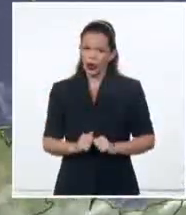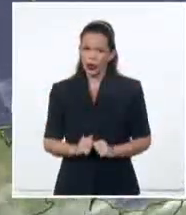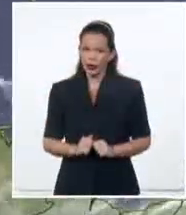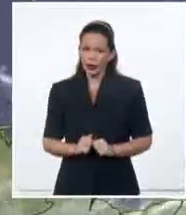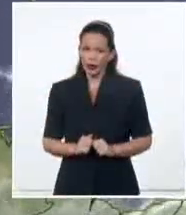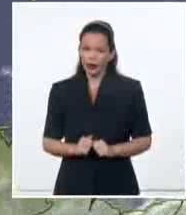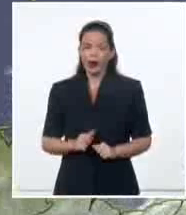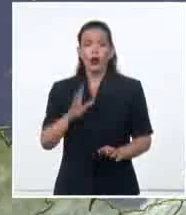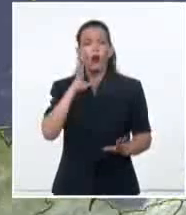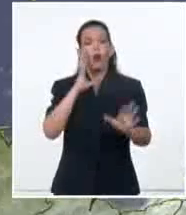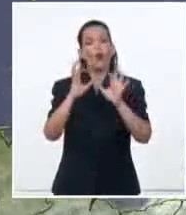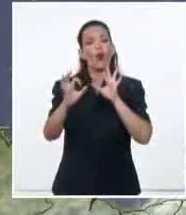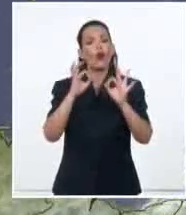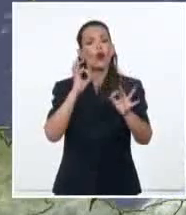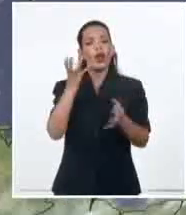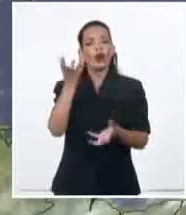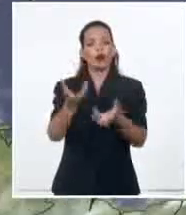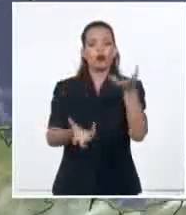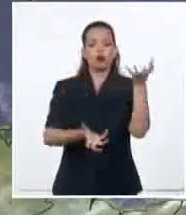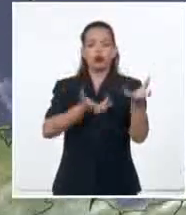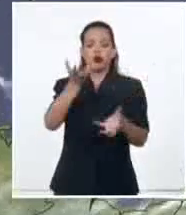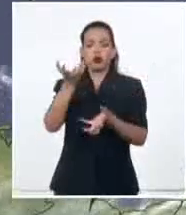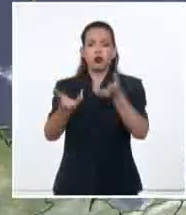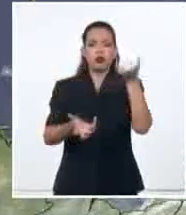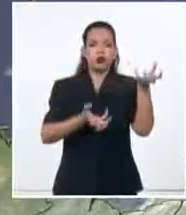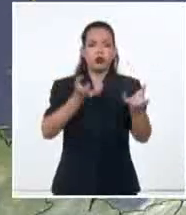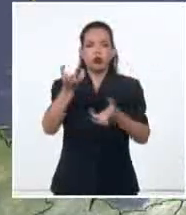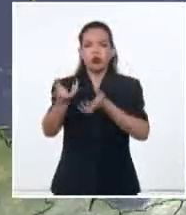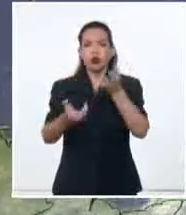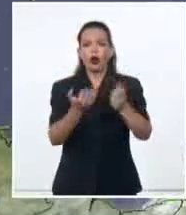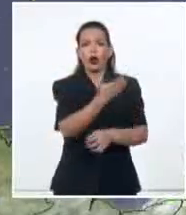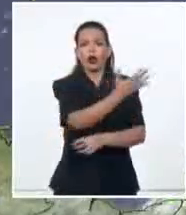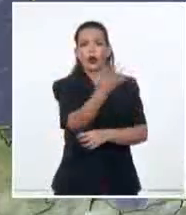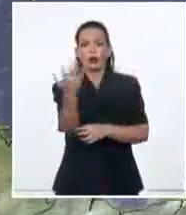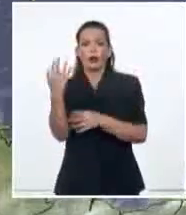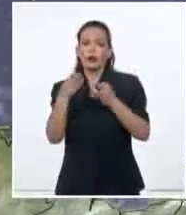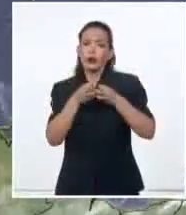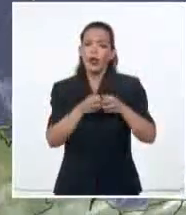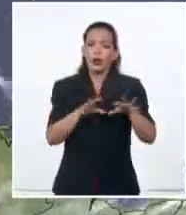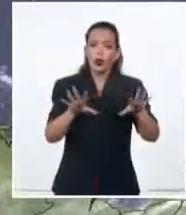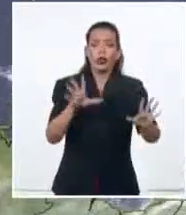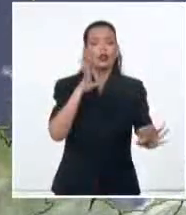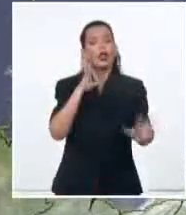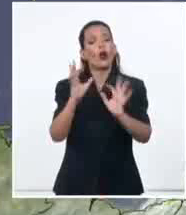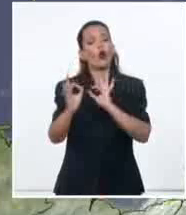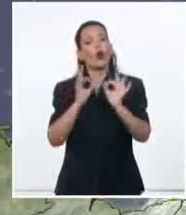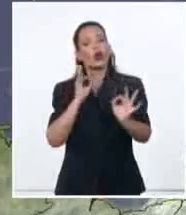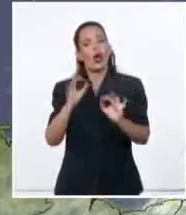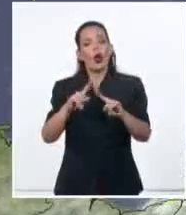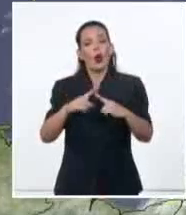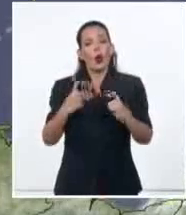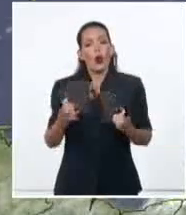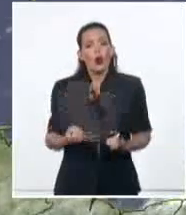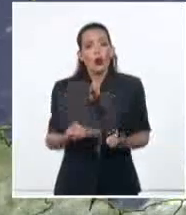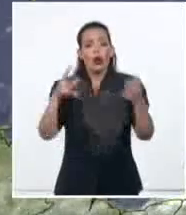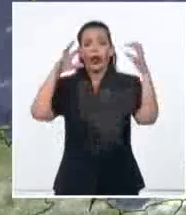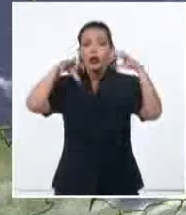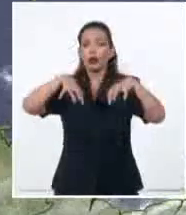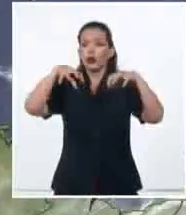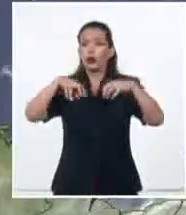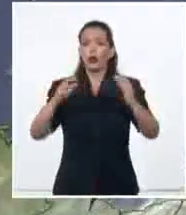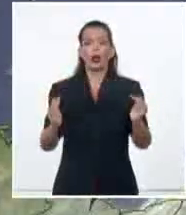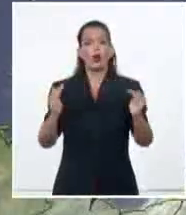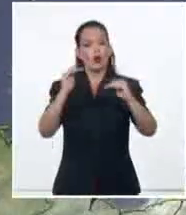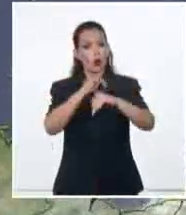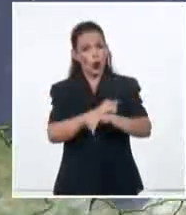los descuidos con la maleza que se incendia rápidamente por los niveles de extrema sequía que tenemos sobre territorio nacional.